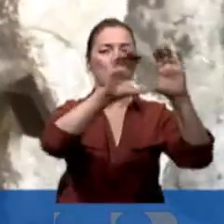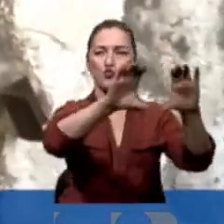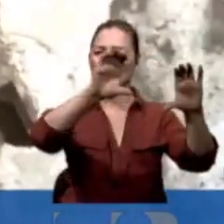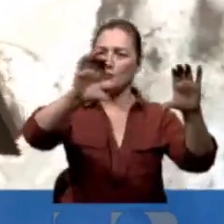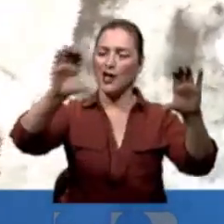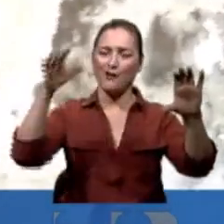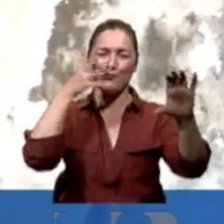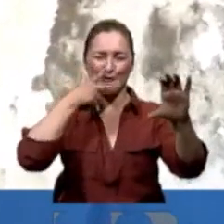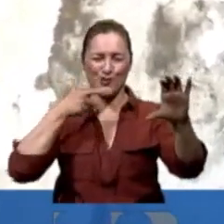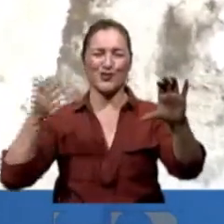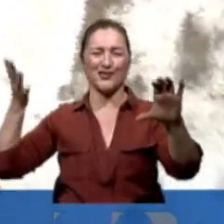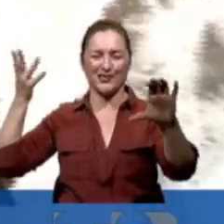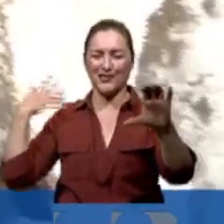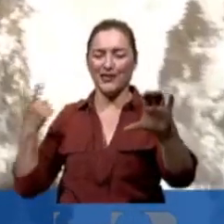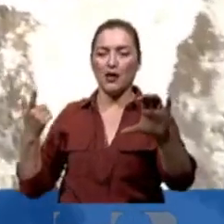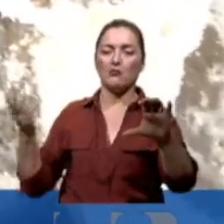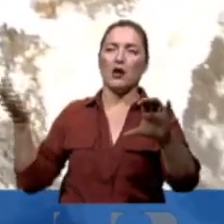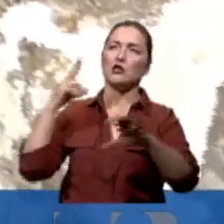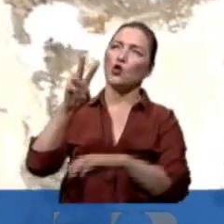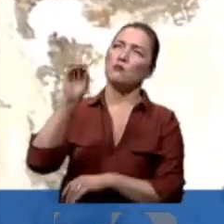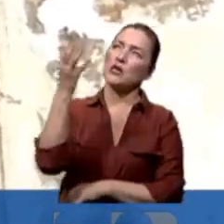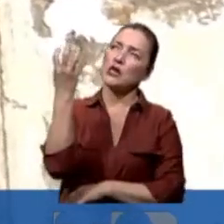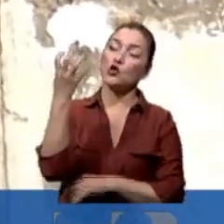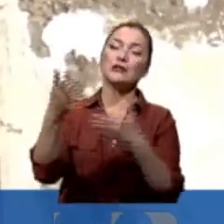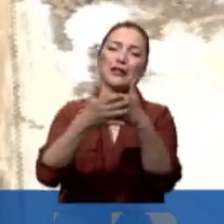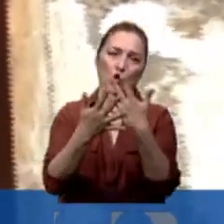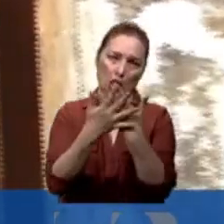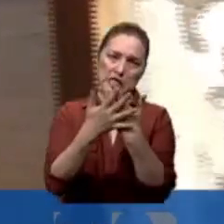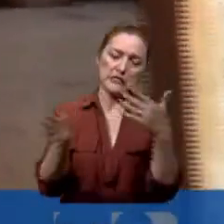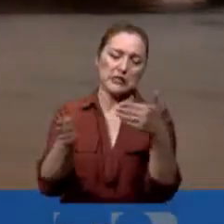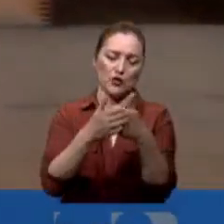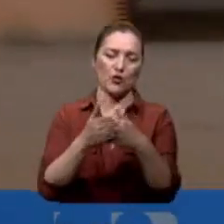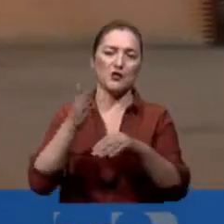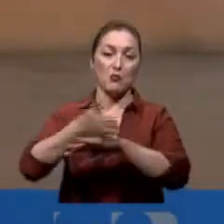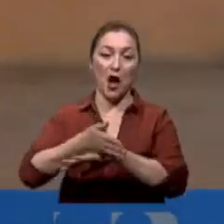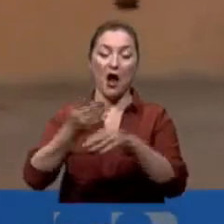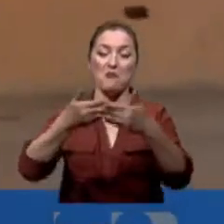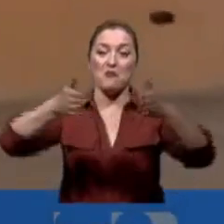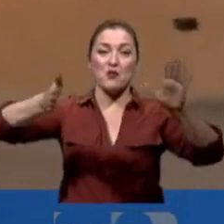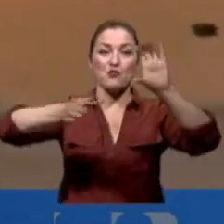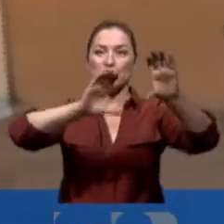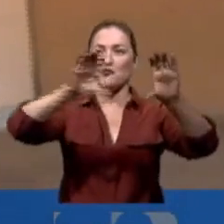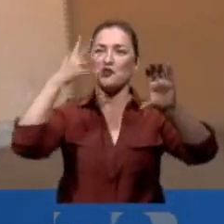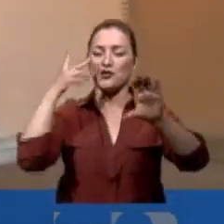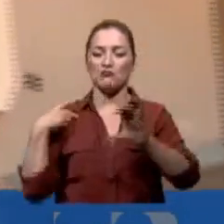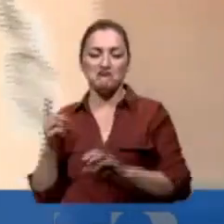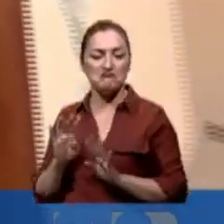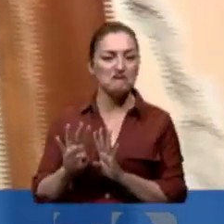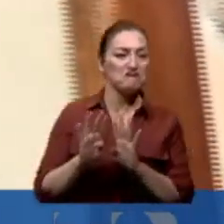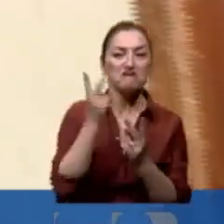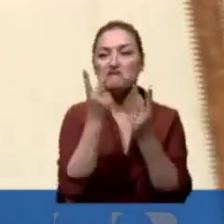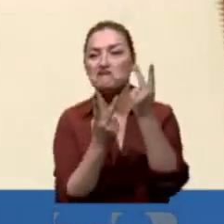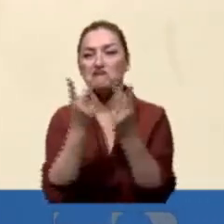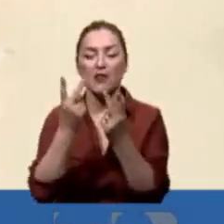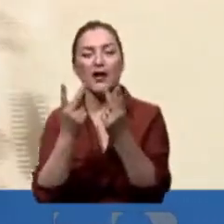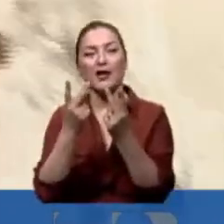se instaló después de haberse cerrado en el 2014 pero postpandemia pues esto quedó abandonado ya no hay voluntad por parte